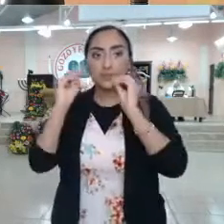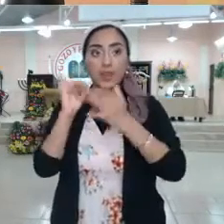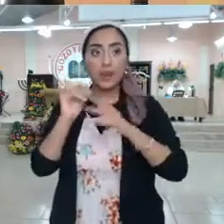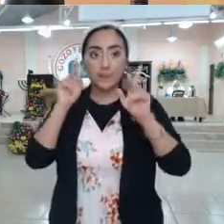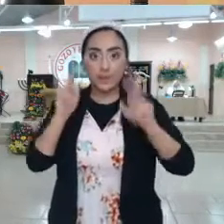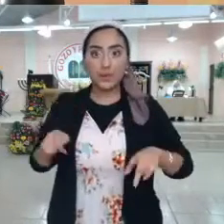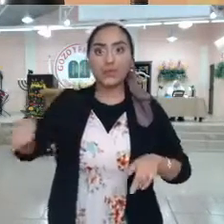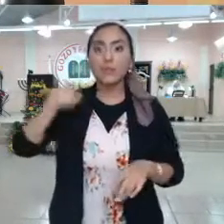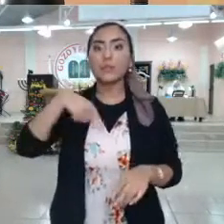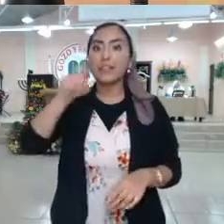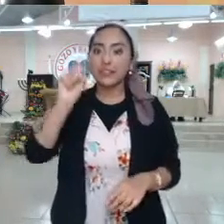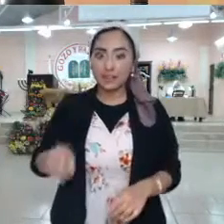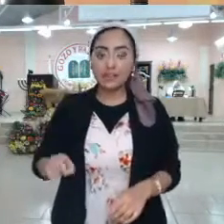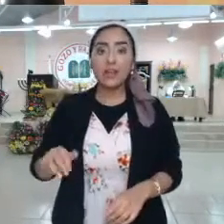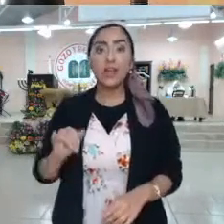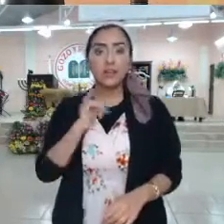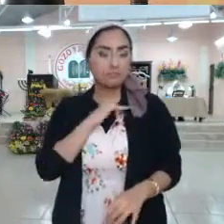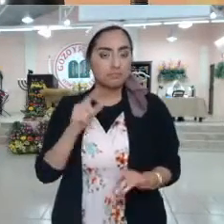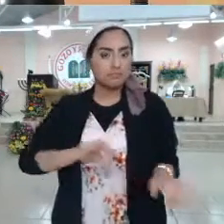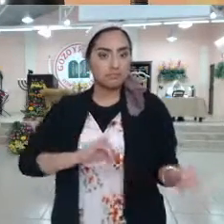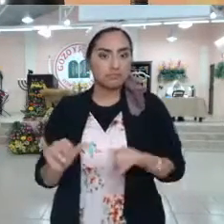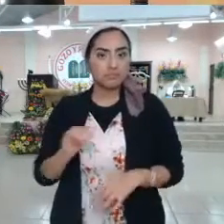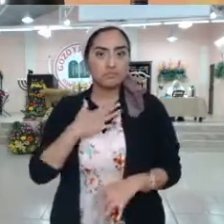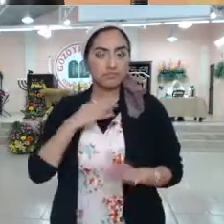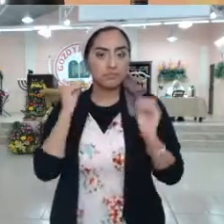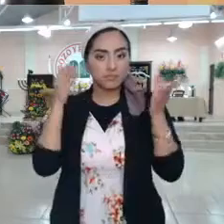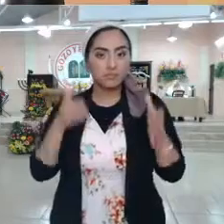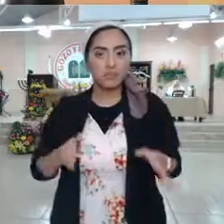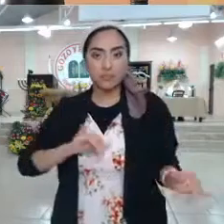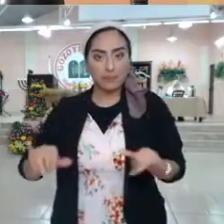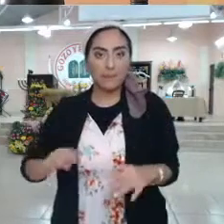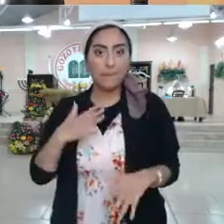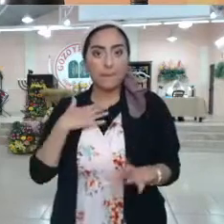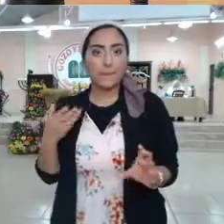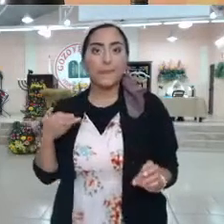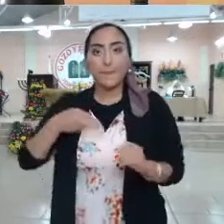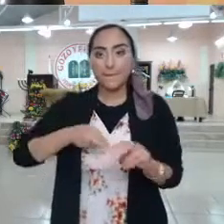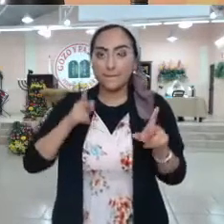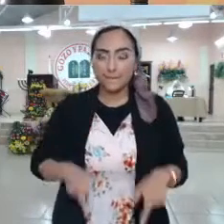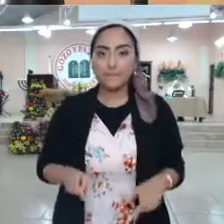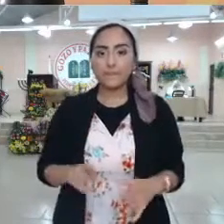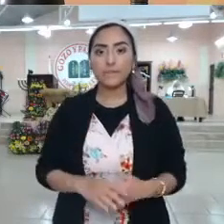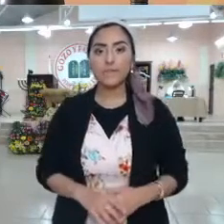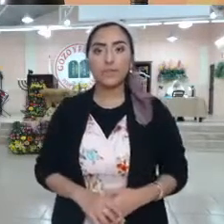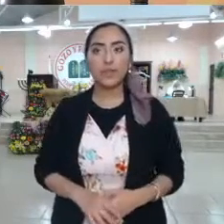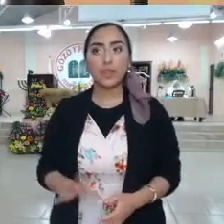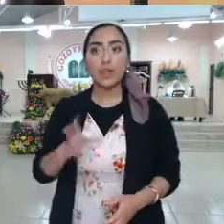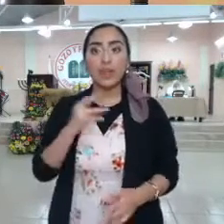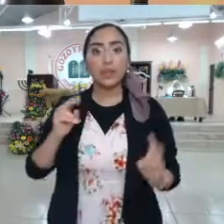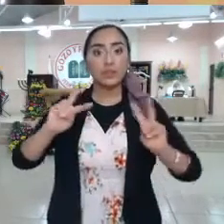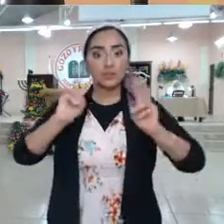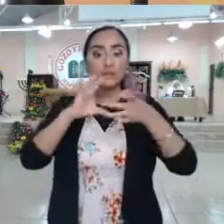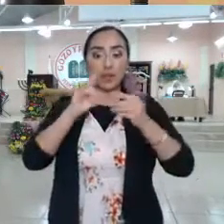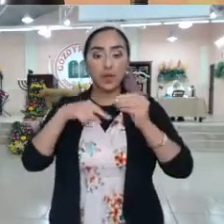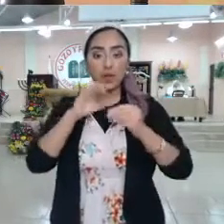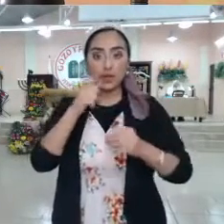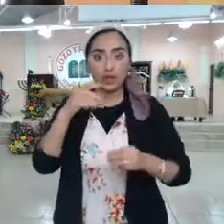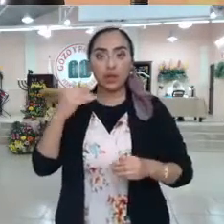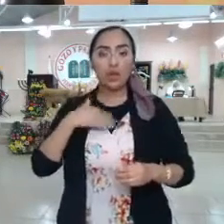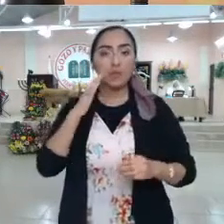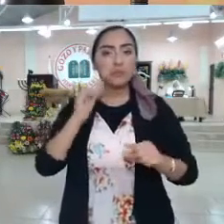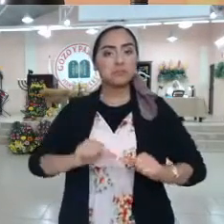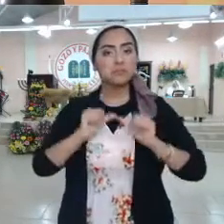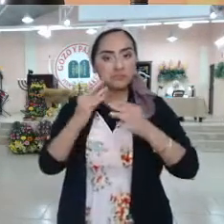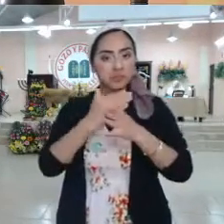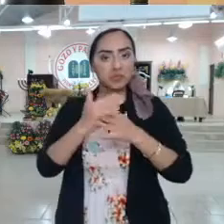pueblo necesita. Yo me incluyo como pueblo, soy parte del pueblo. Entonces, los temas del ego los vamos a seguir